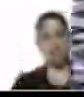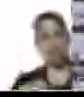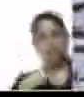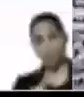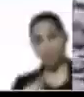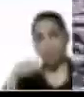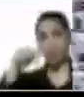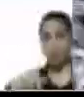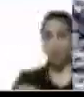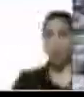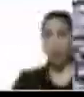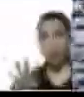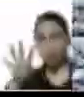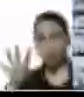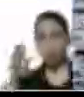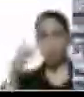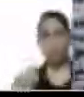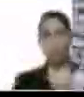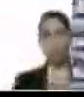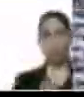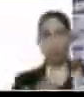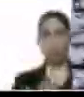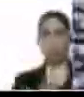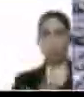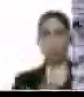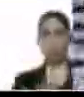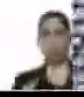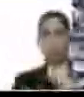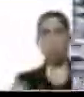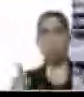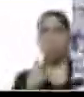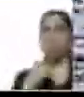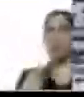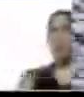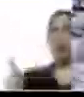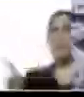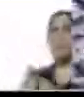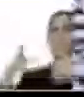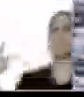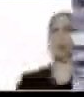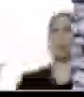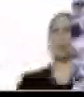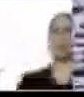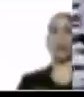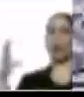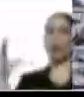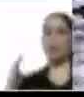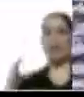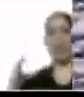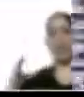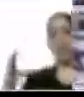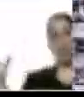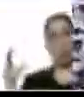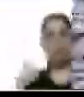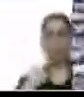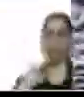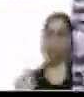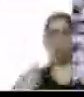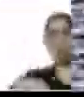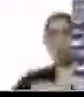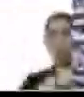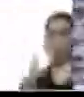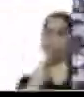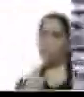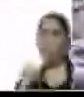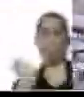rodeados. Entonces, sí. ¿Qué va a pasar con los barcos que vienen cargados de gasolina con destino a las